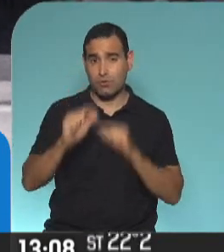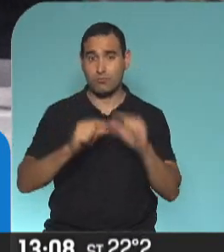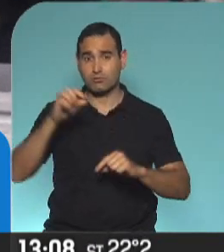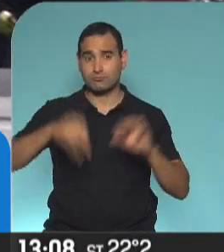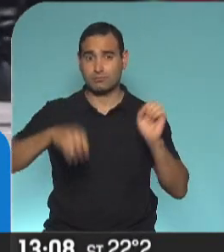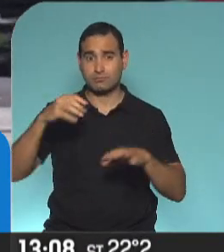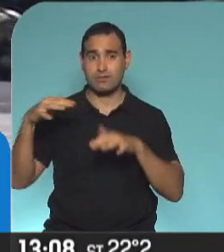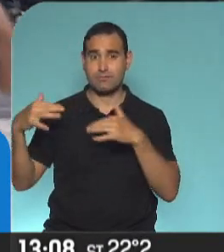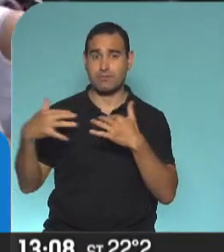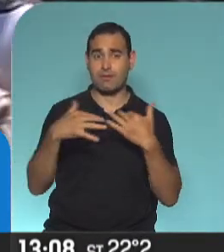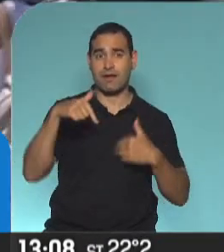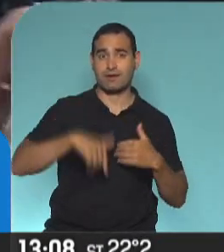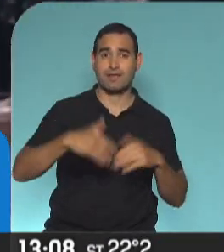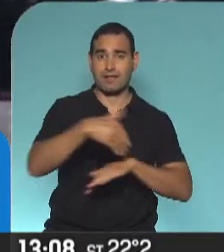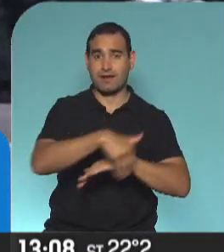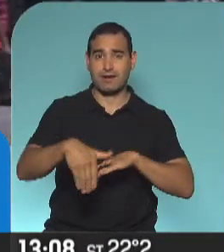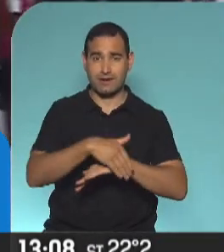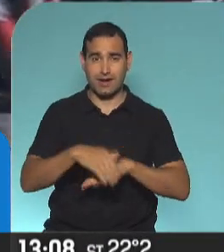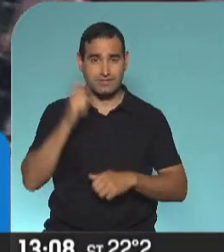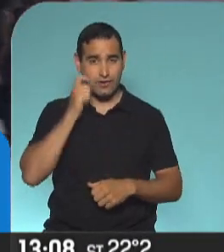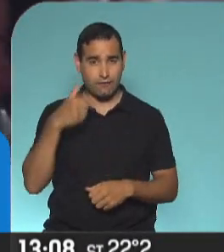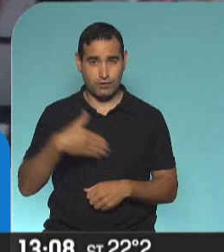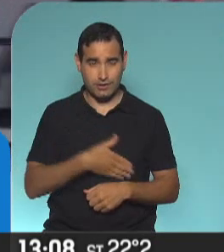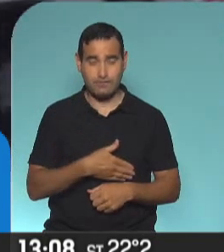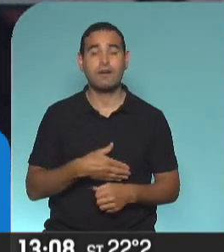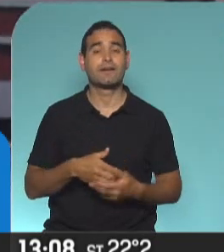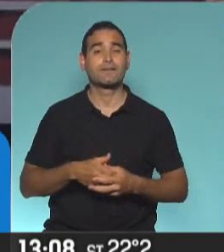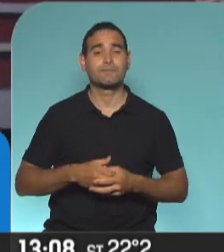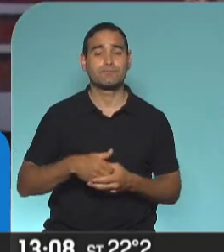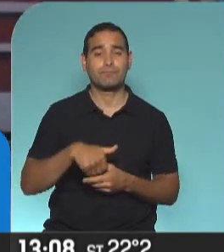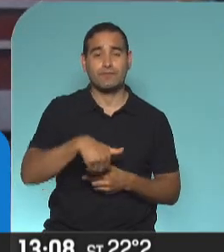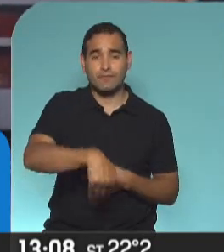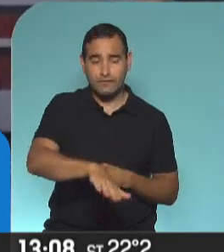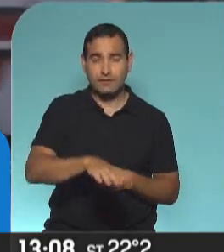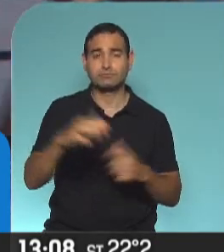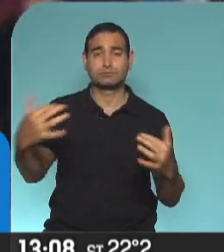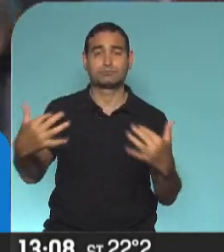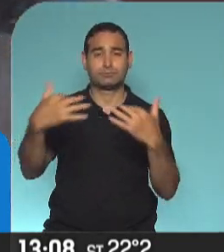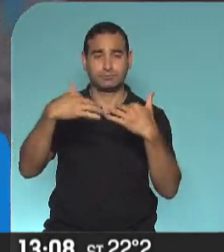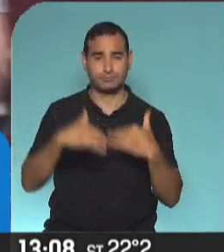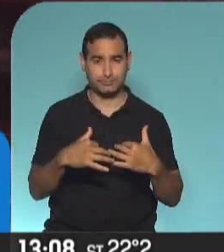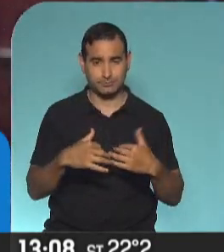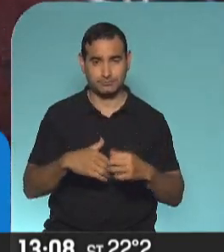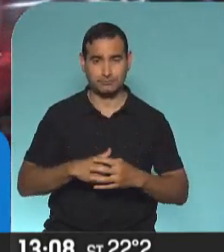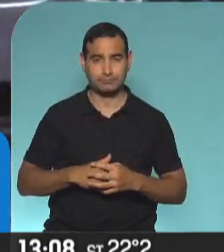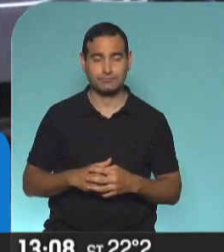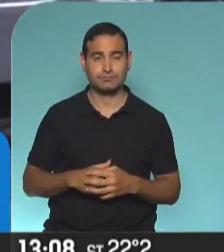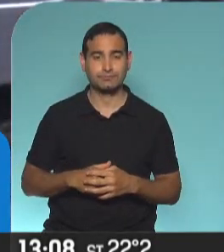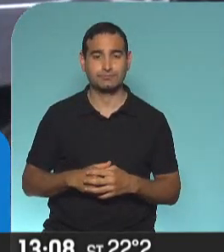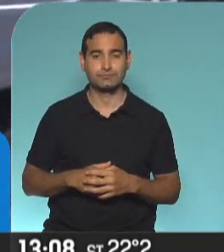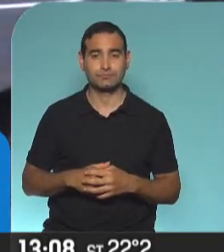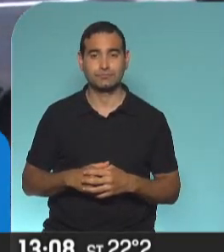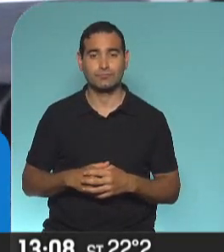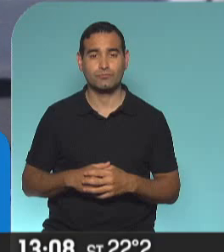a la calle Bolívar, frente a la Plaza de Mayo. En segundos nada más estarán aquí las columnas que estarán llegando aquí a este lugar, porque